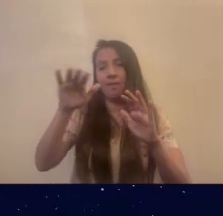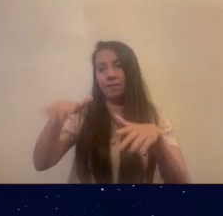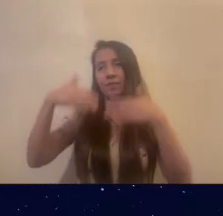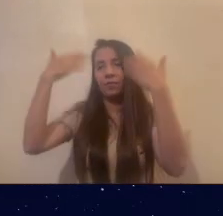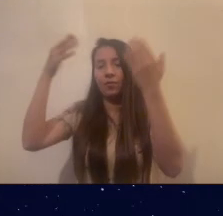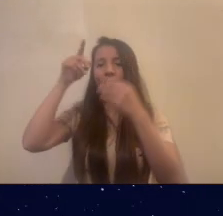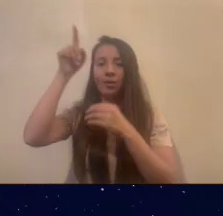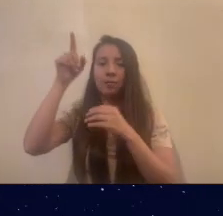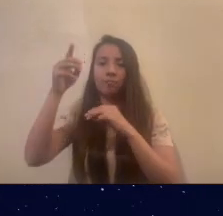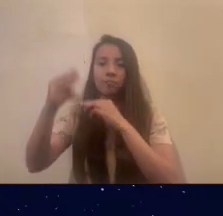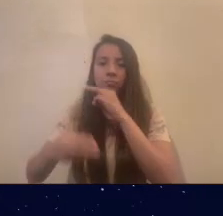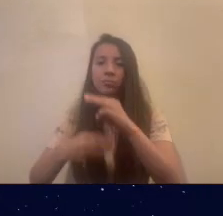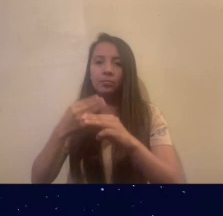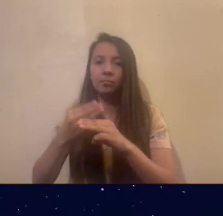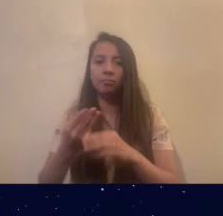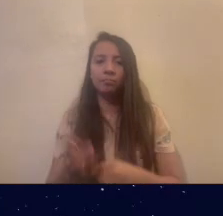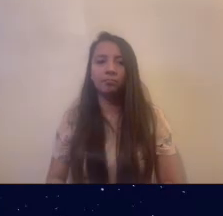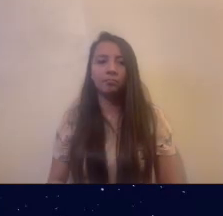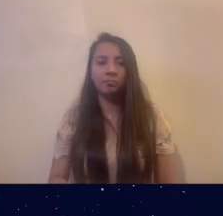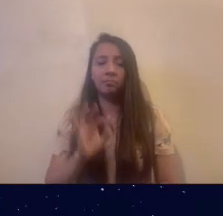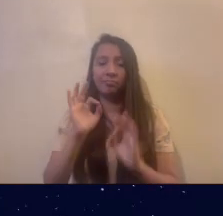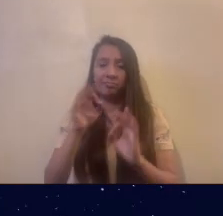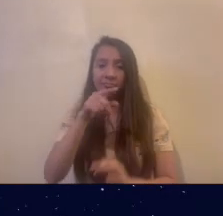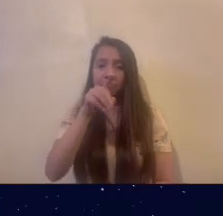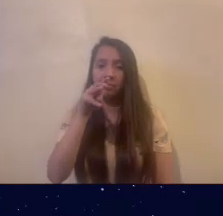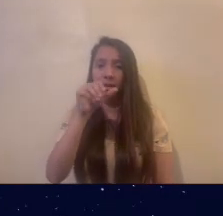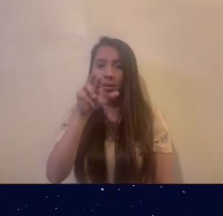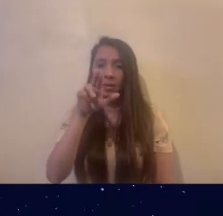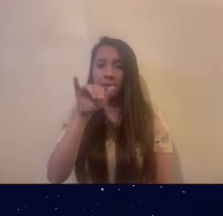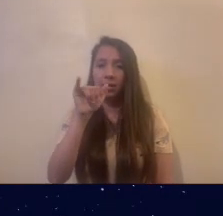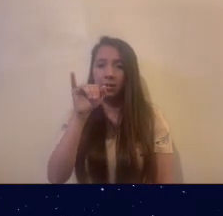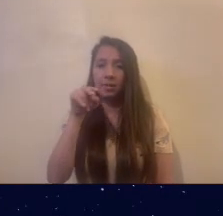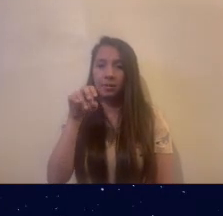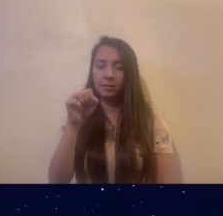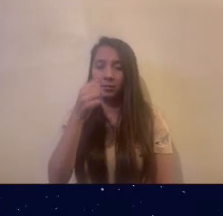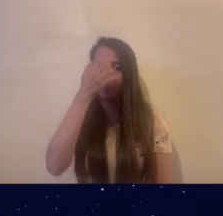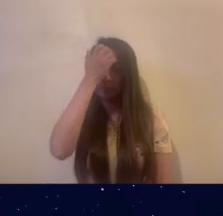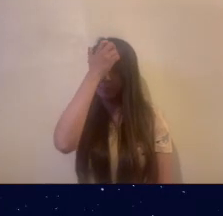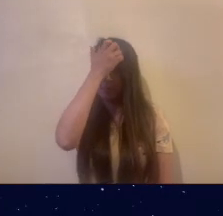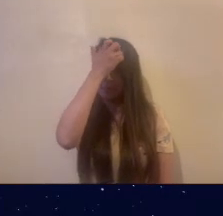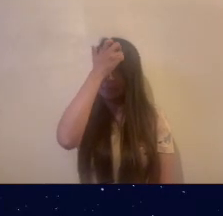espacio? Son preguntas, creo que María Inés sería ideal para contestarlas.